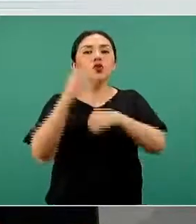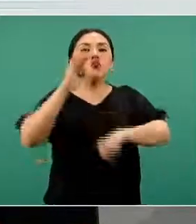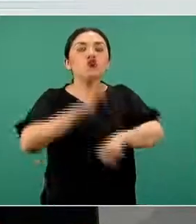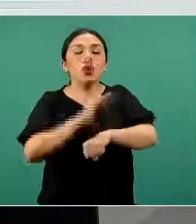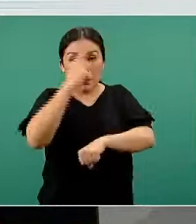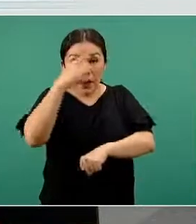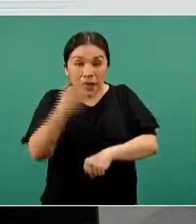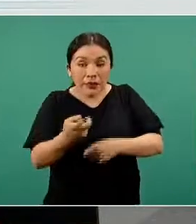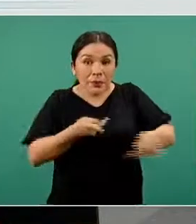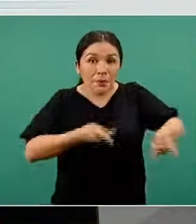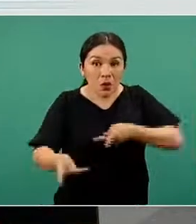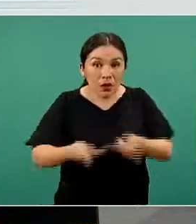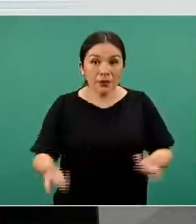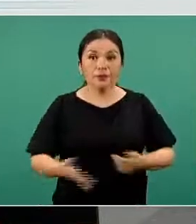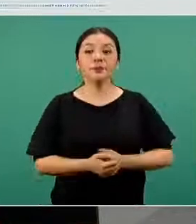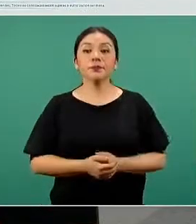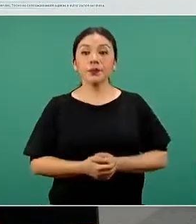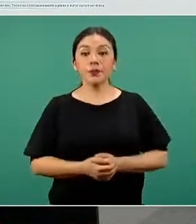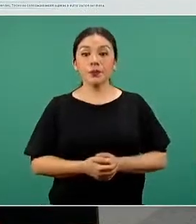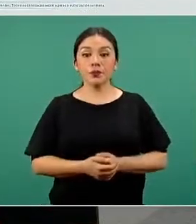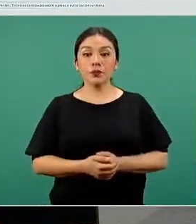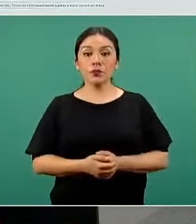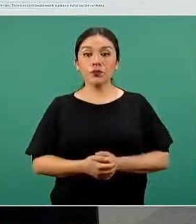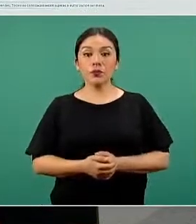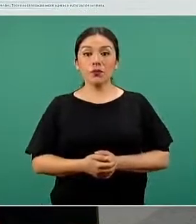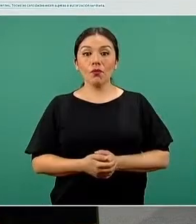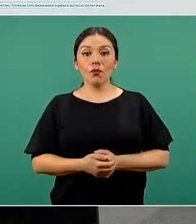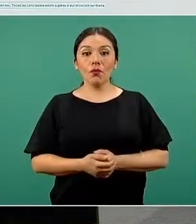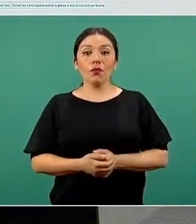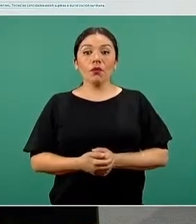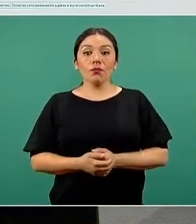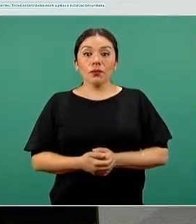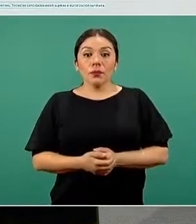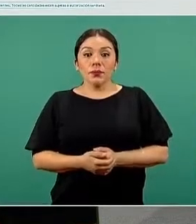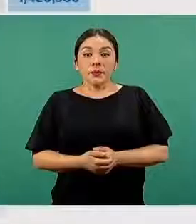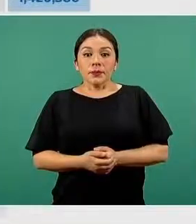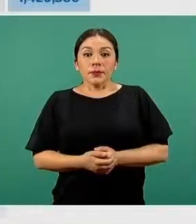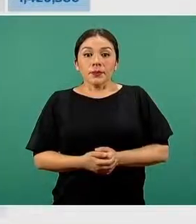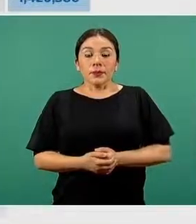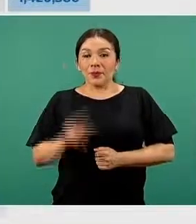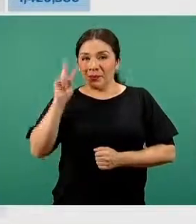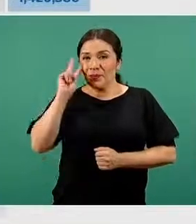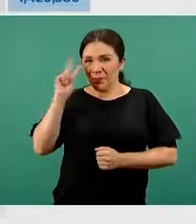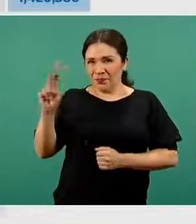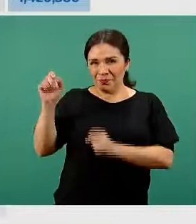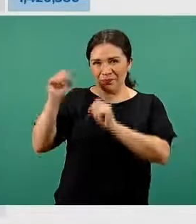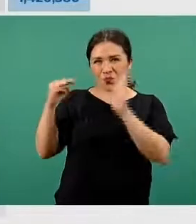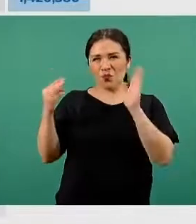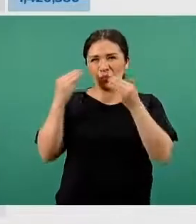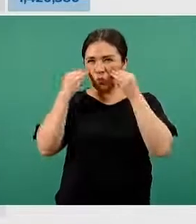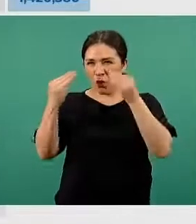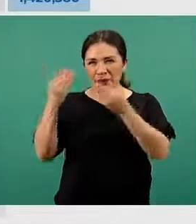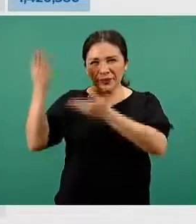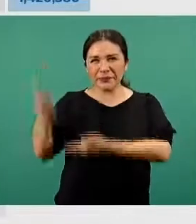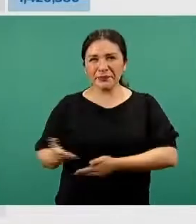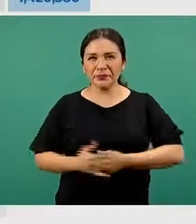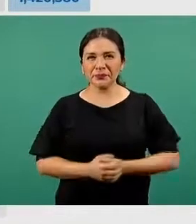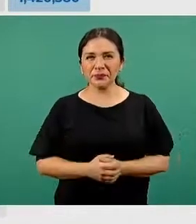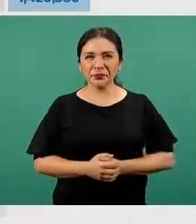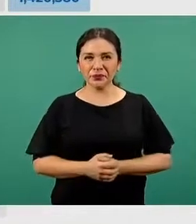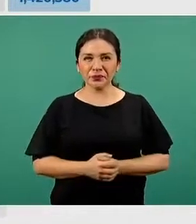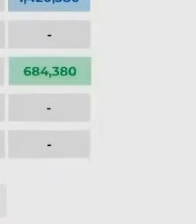estrategia nacional. Si me pasa la siguiente, por favor. Y bueno, en esta tabla pueden ver los embarques de